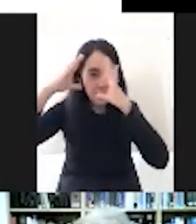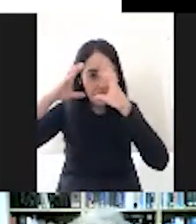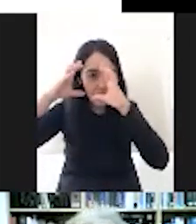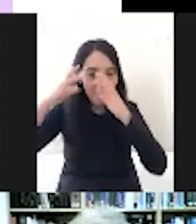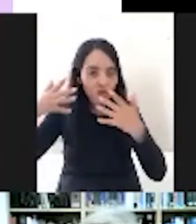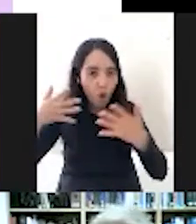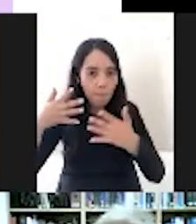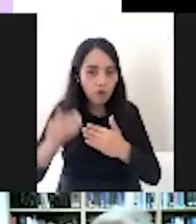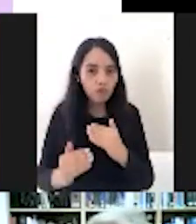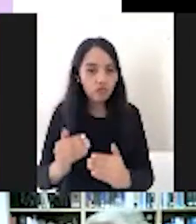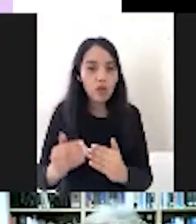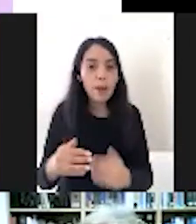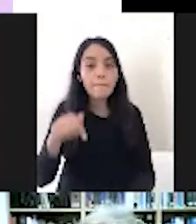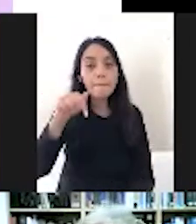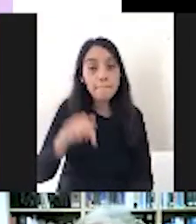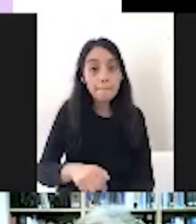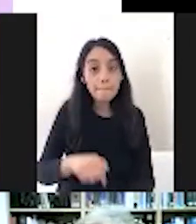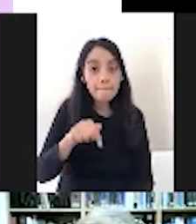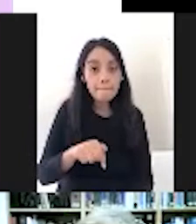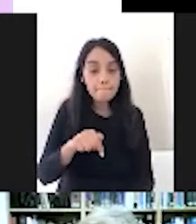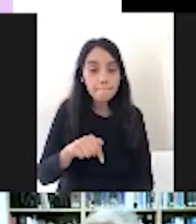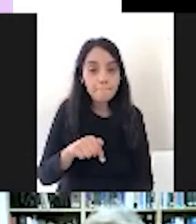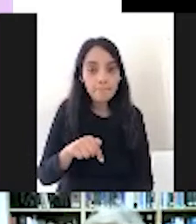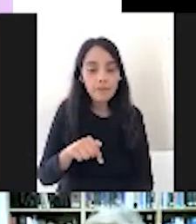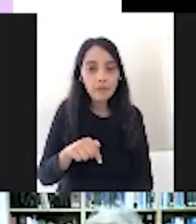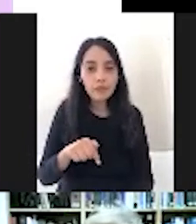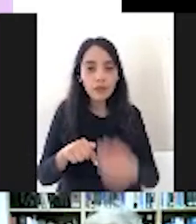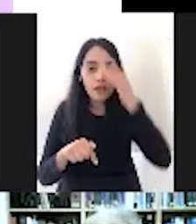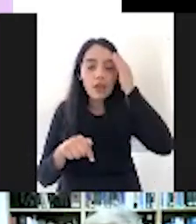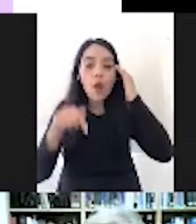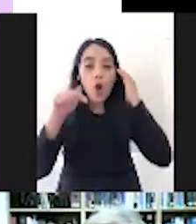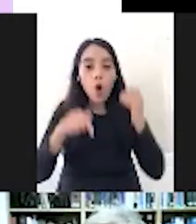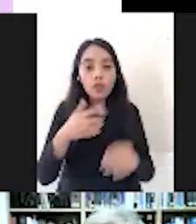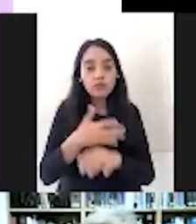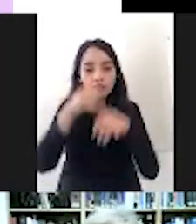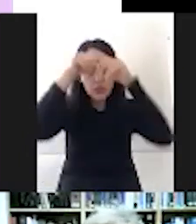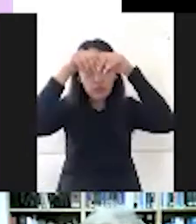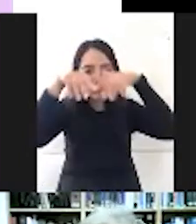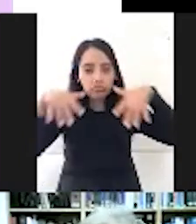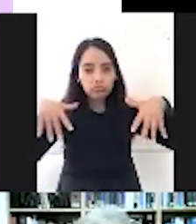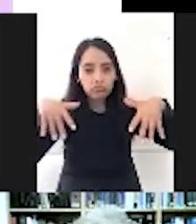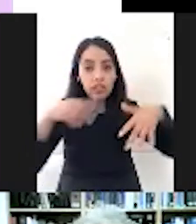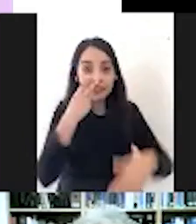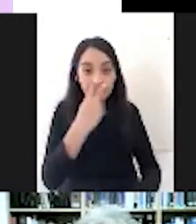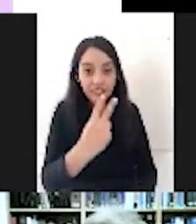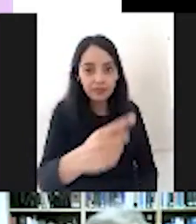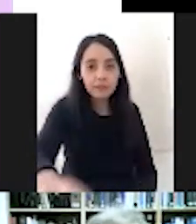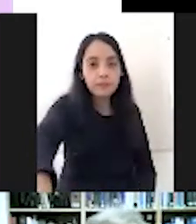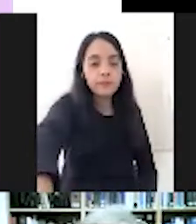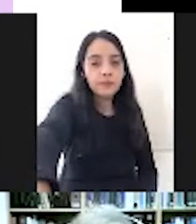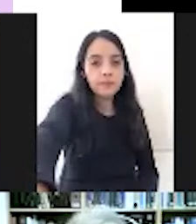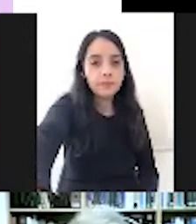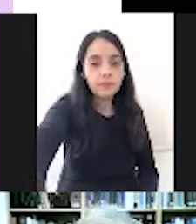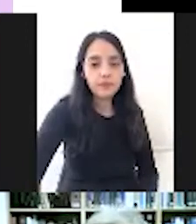hoy en día tenemos una especie de como mapa conceptual que está representado acá, ¿cierto? Uno